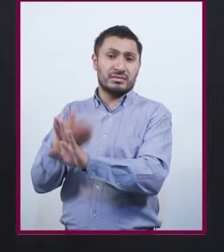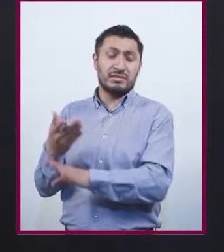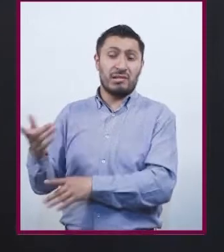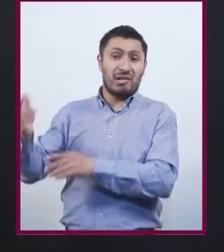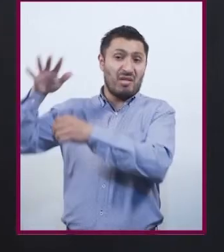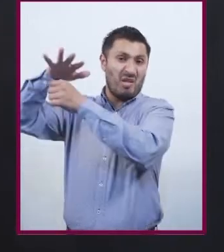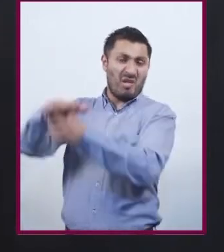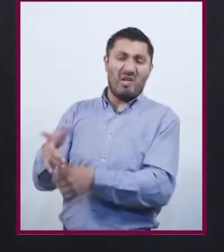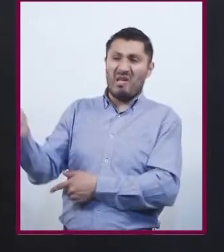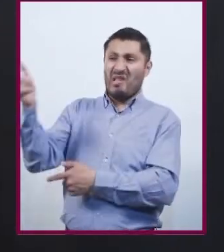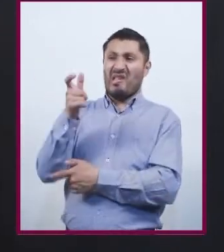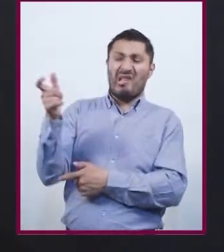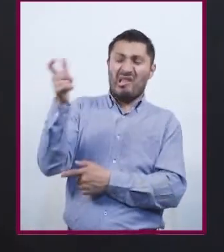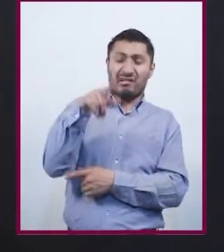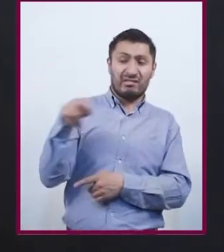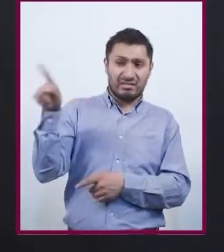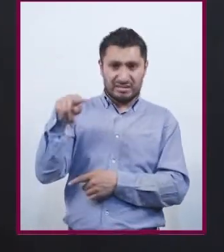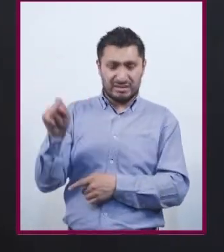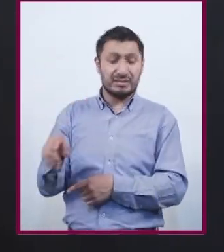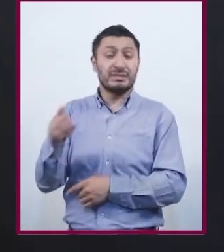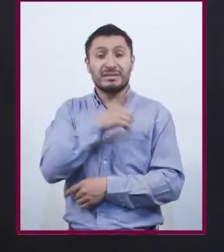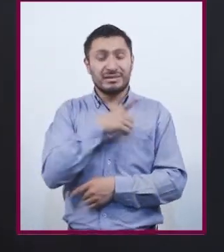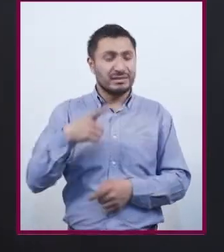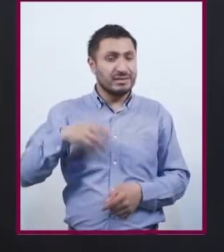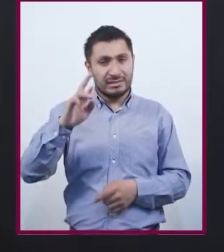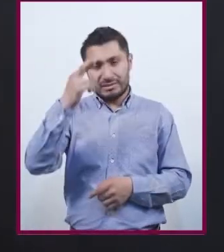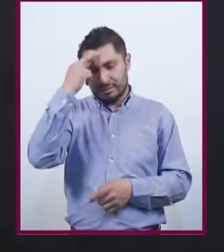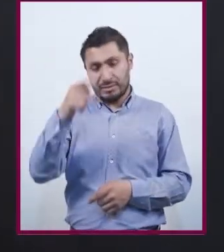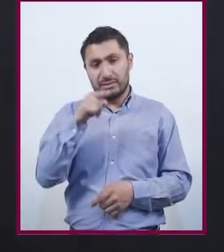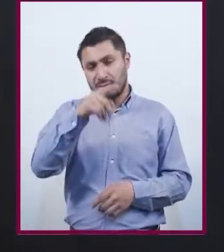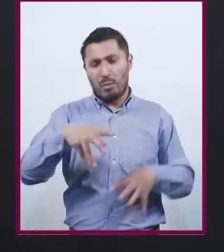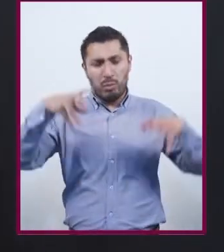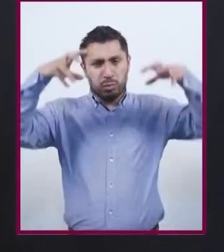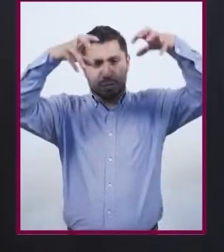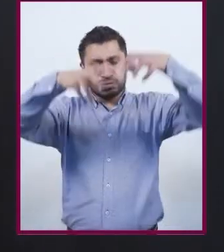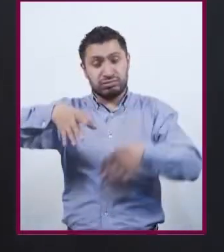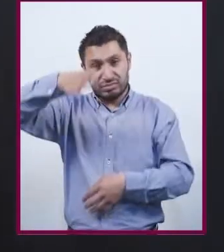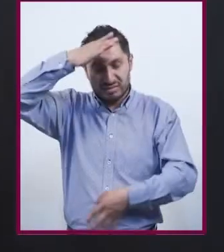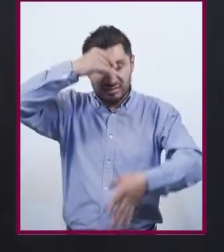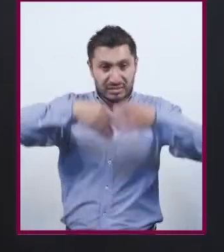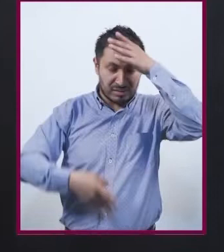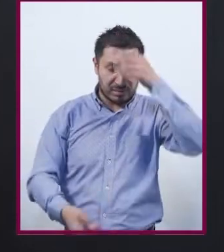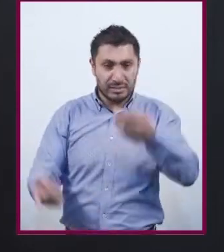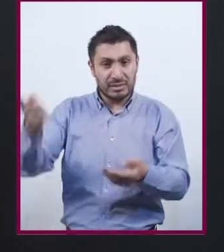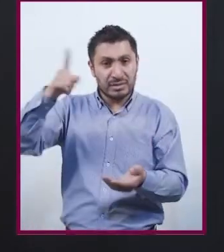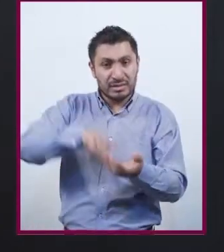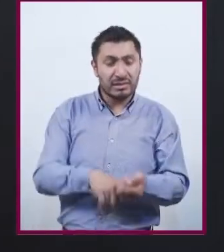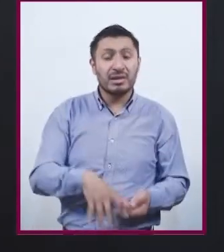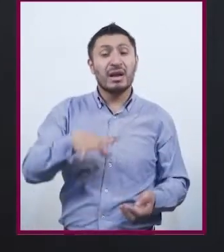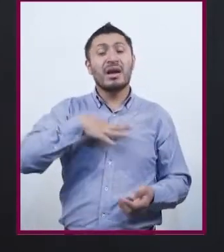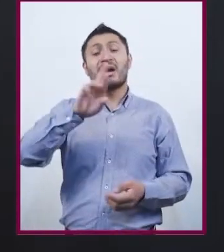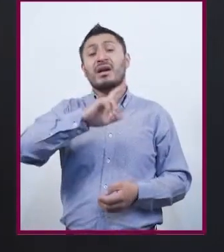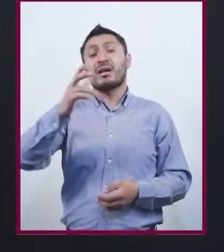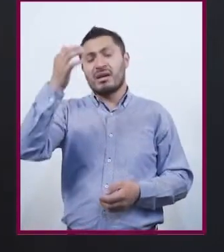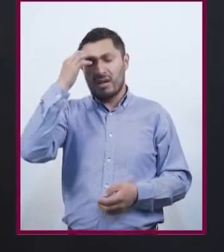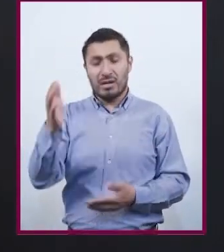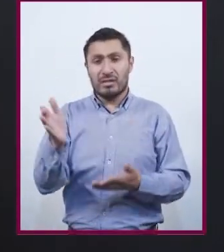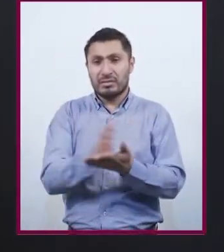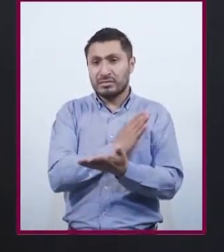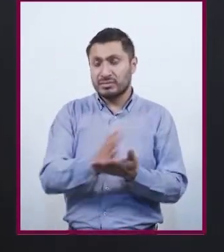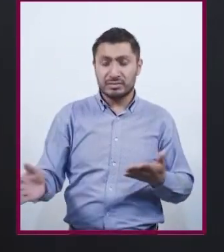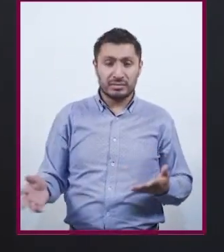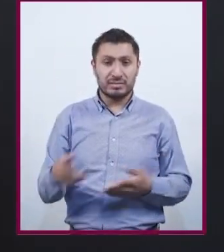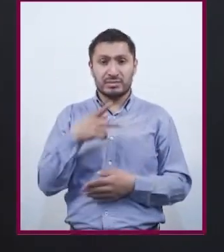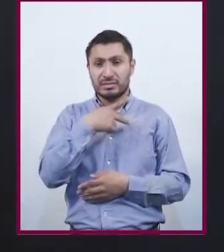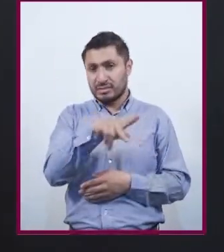termina alzándose contra los burgueses opresores. Hay que tomar en cuenta que el engendro, como parte de su aprendizaje, es capaz